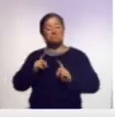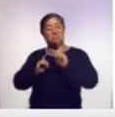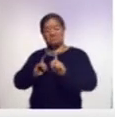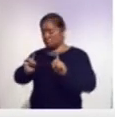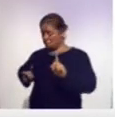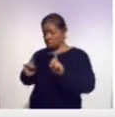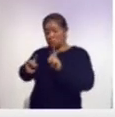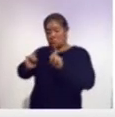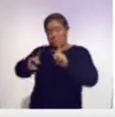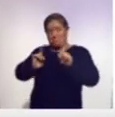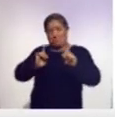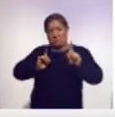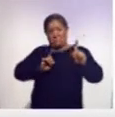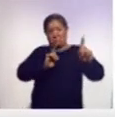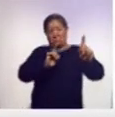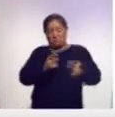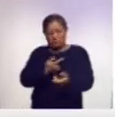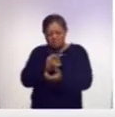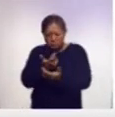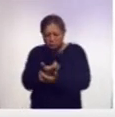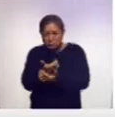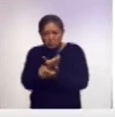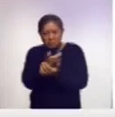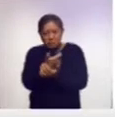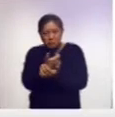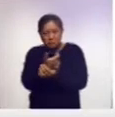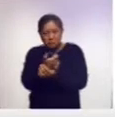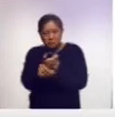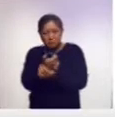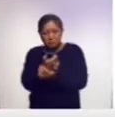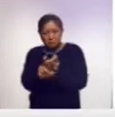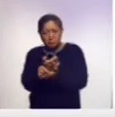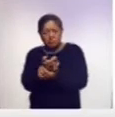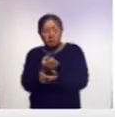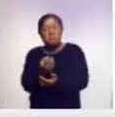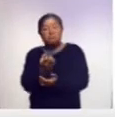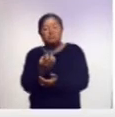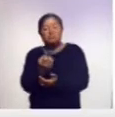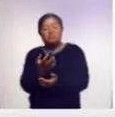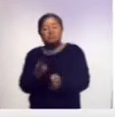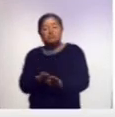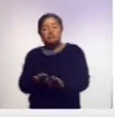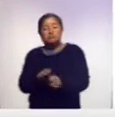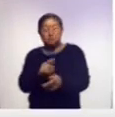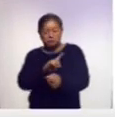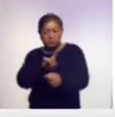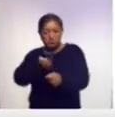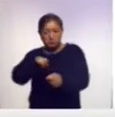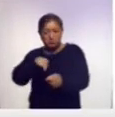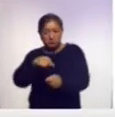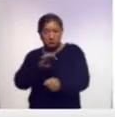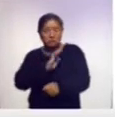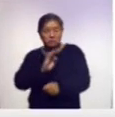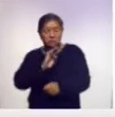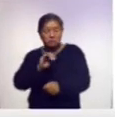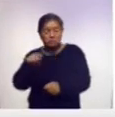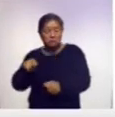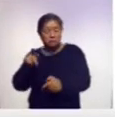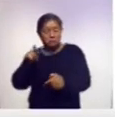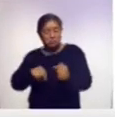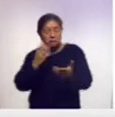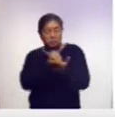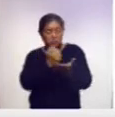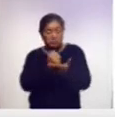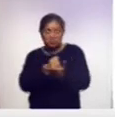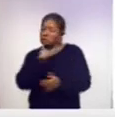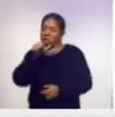en cada uno de los diferentes kilometrajes, y esto a través de un cronómetro van checando cómo van las marcas y si es posible que se pueda romper. Y de esta forma, pues el